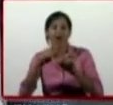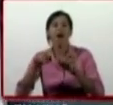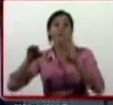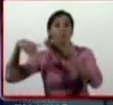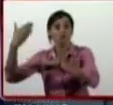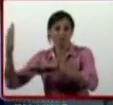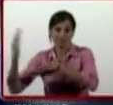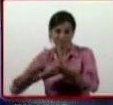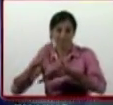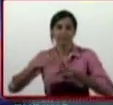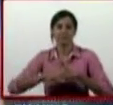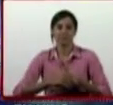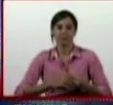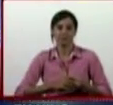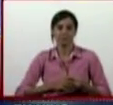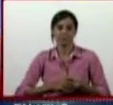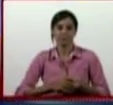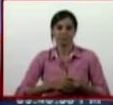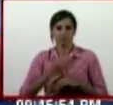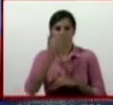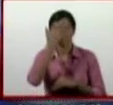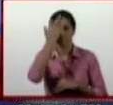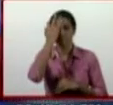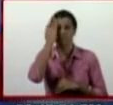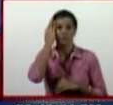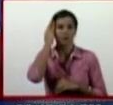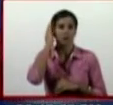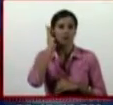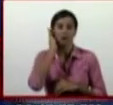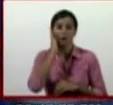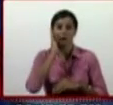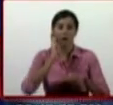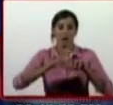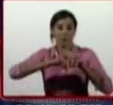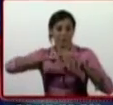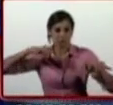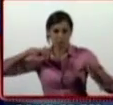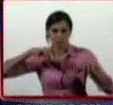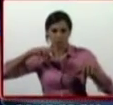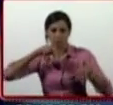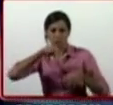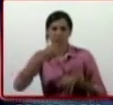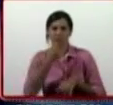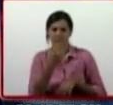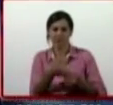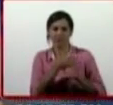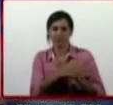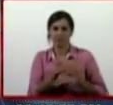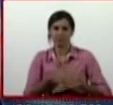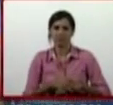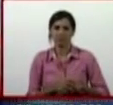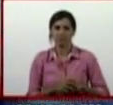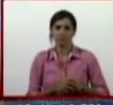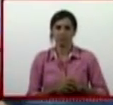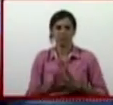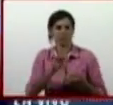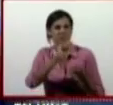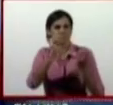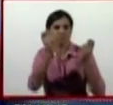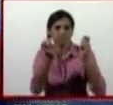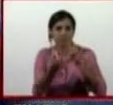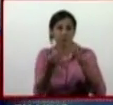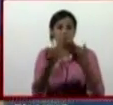película. Y aquí la mayoría que ahorita usted decía, pues, cónchale, la transformación